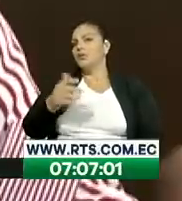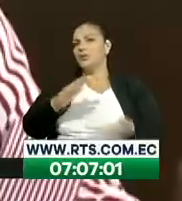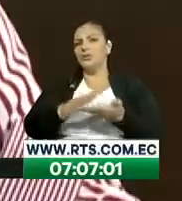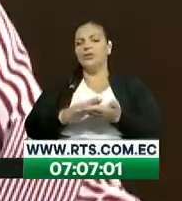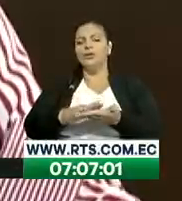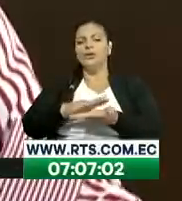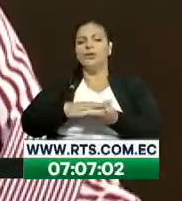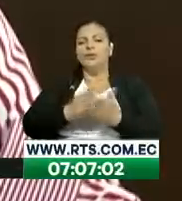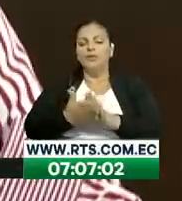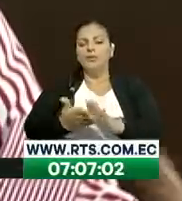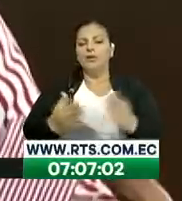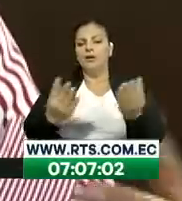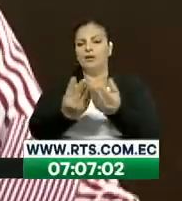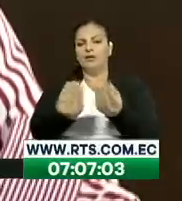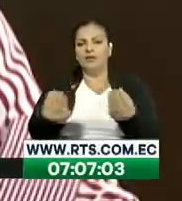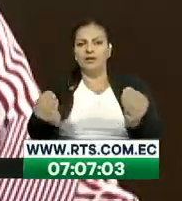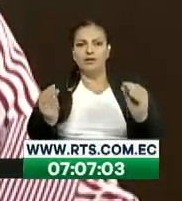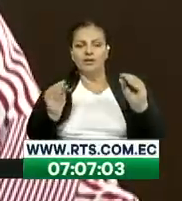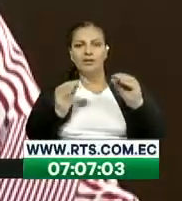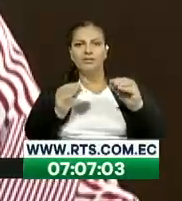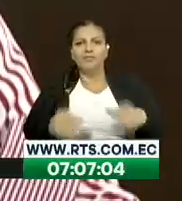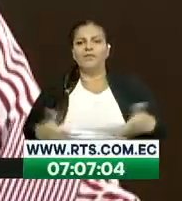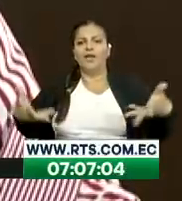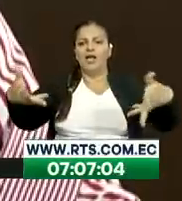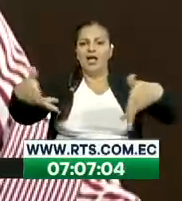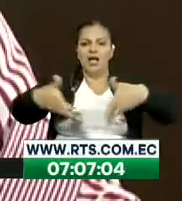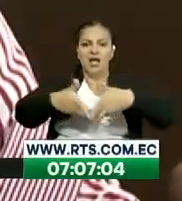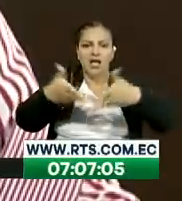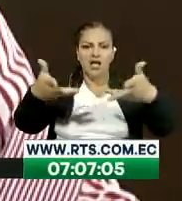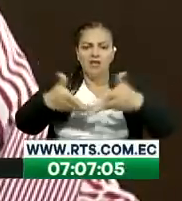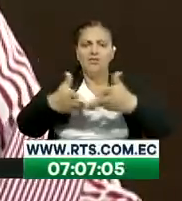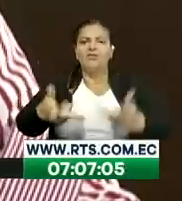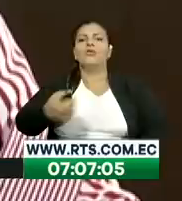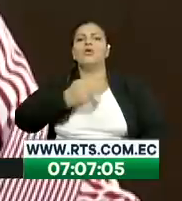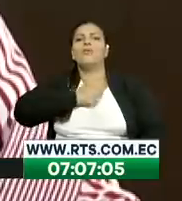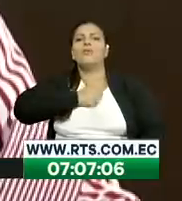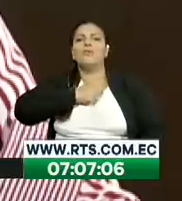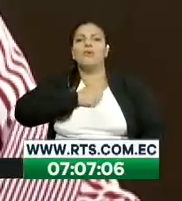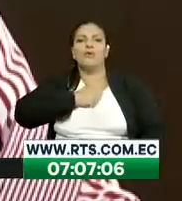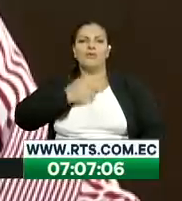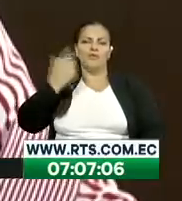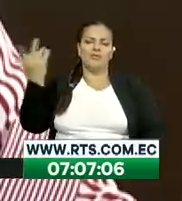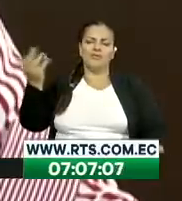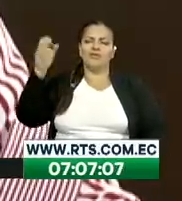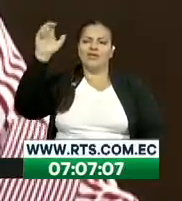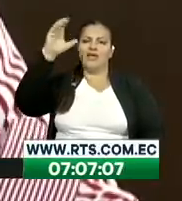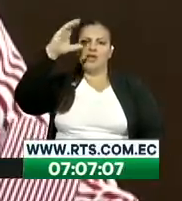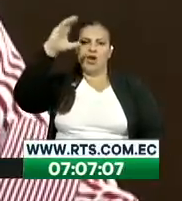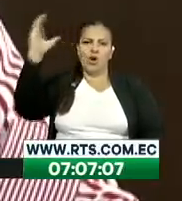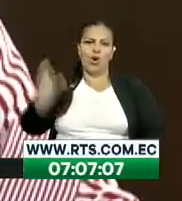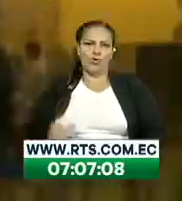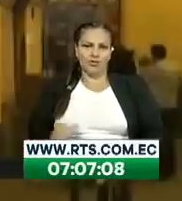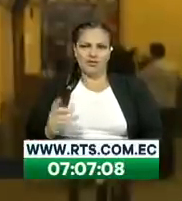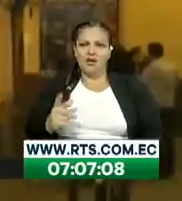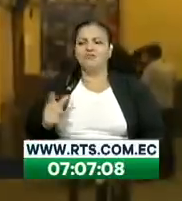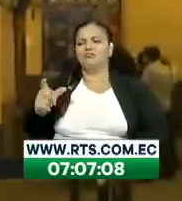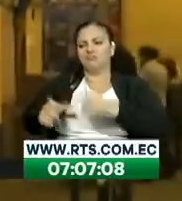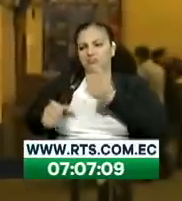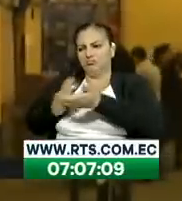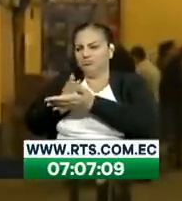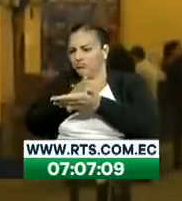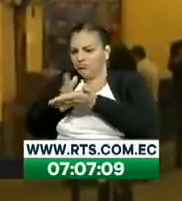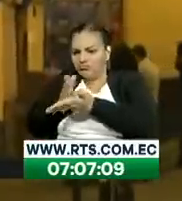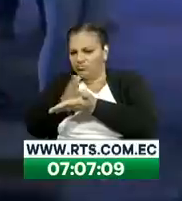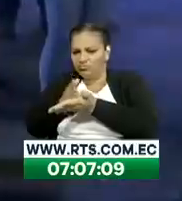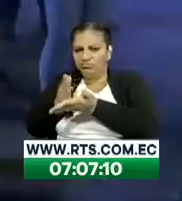los locros, y eran los arroces marineros. Era la fiesta, era celebrar a Quito. Y solo de pensar